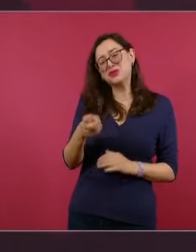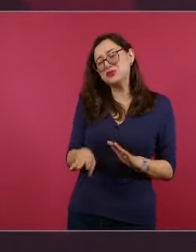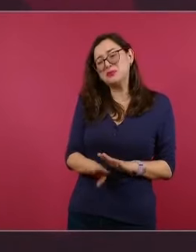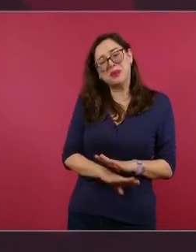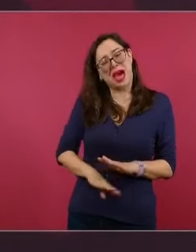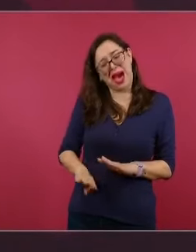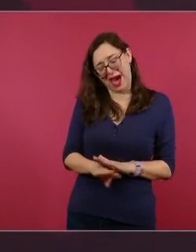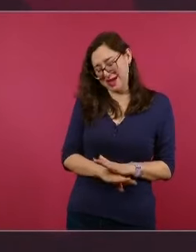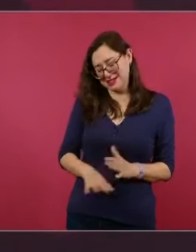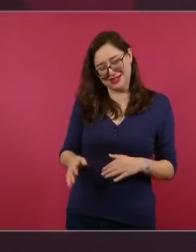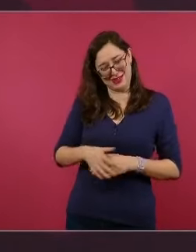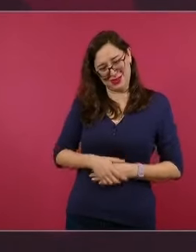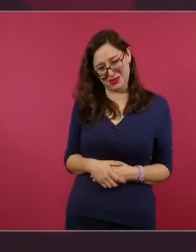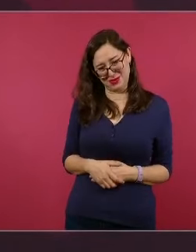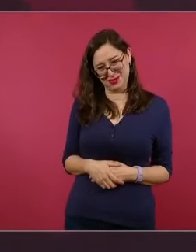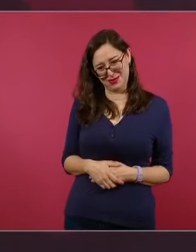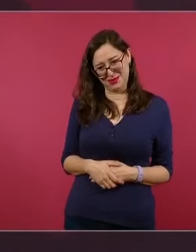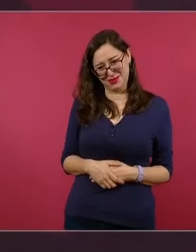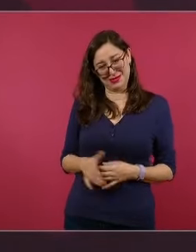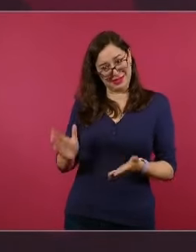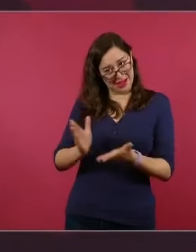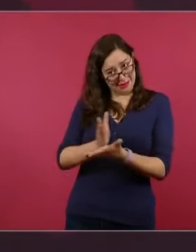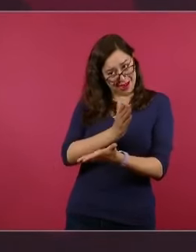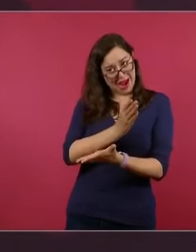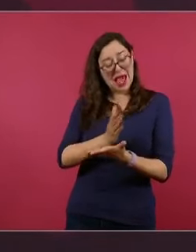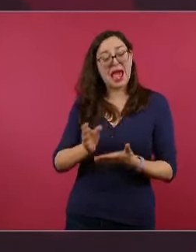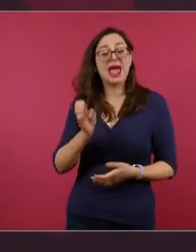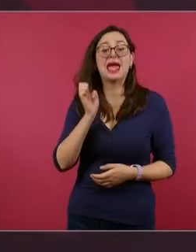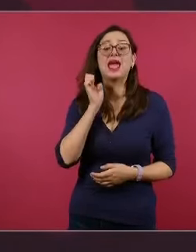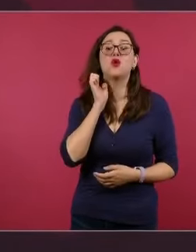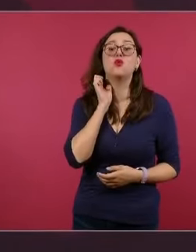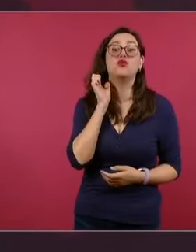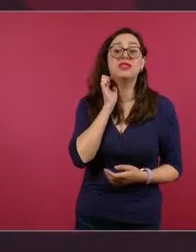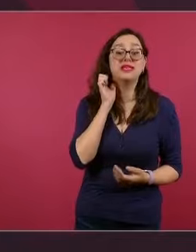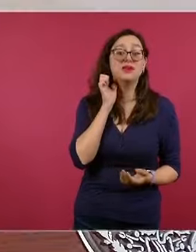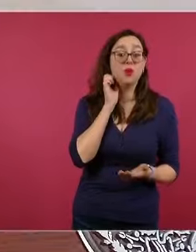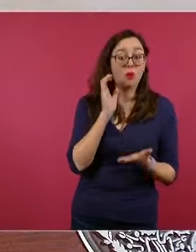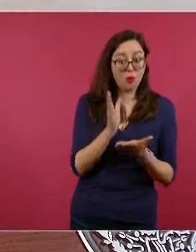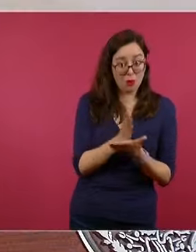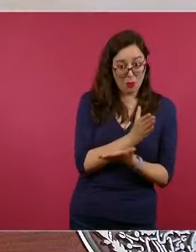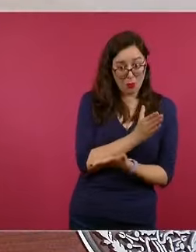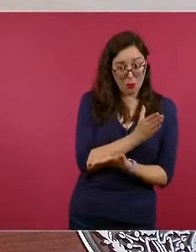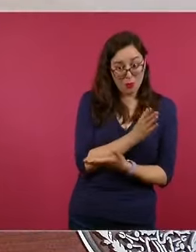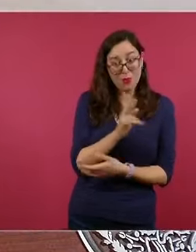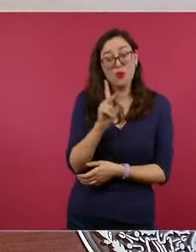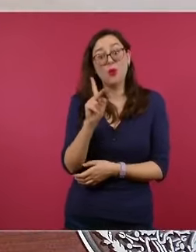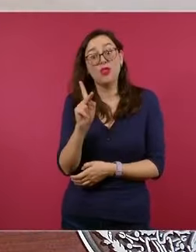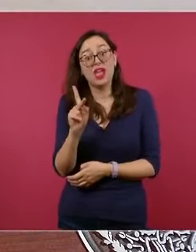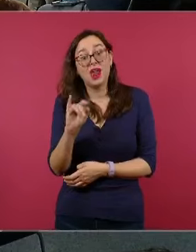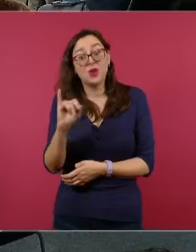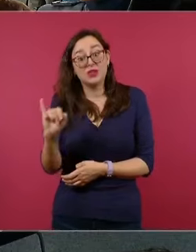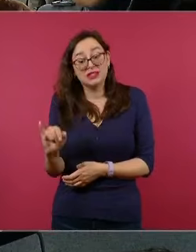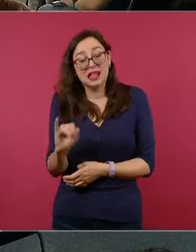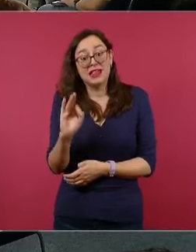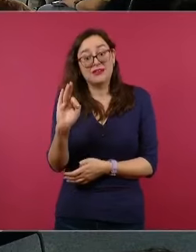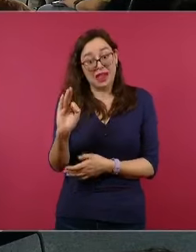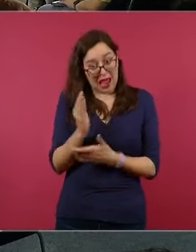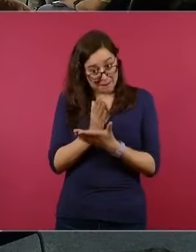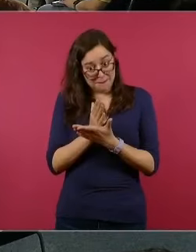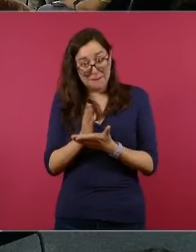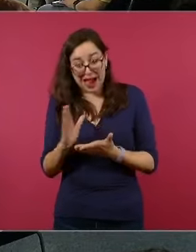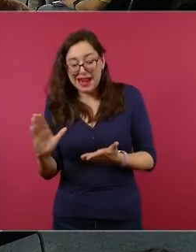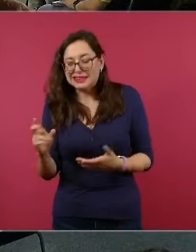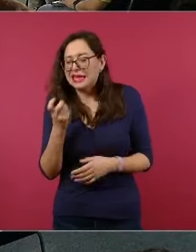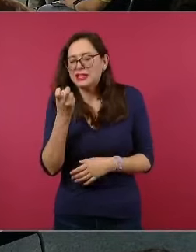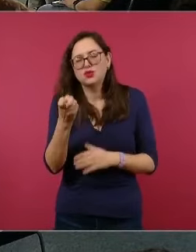elementales lo hace el poder judicial por eso Si tú me dices